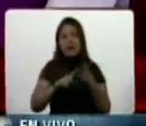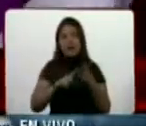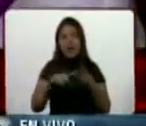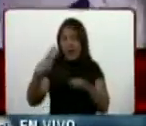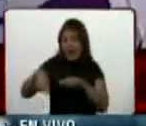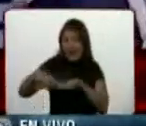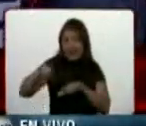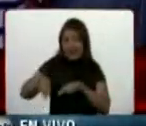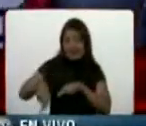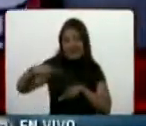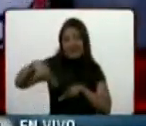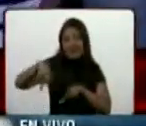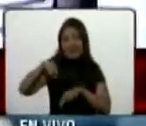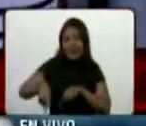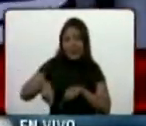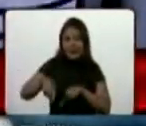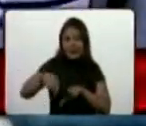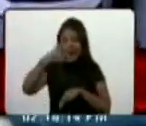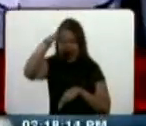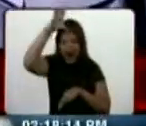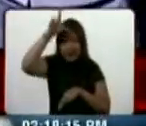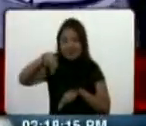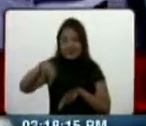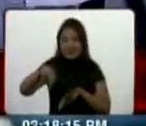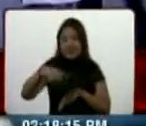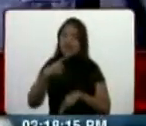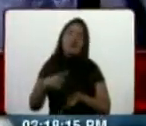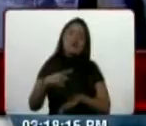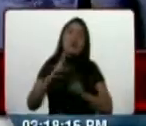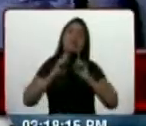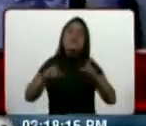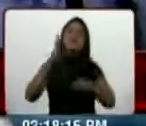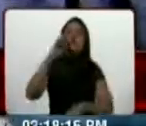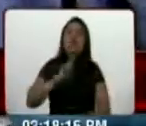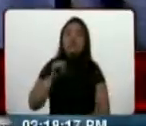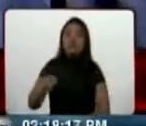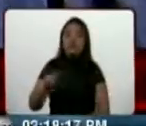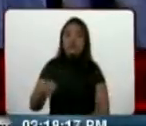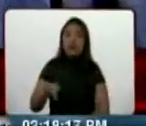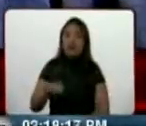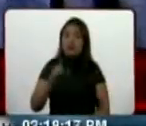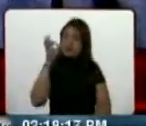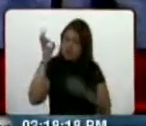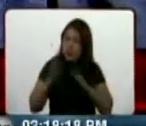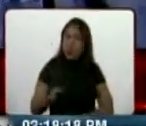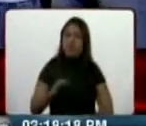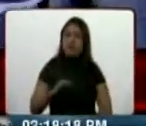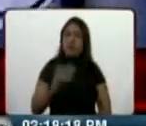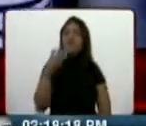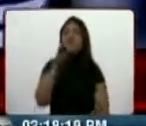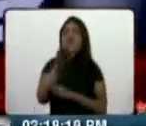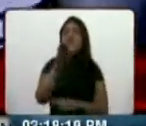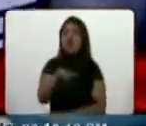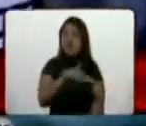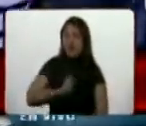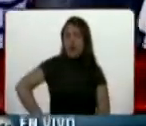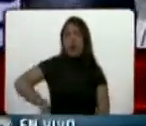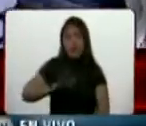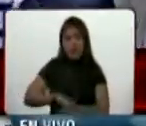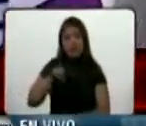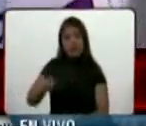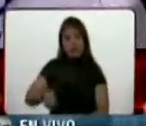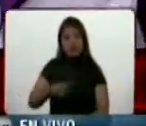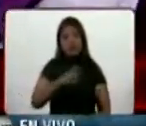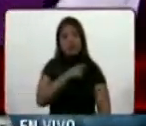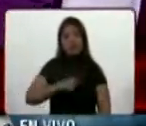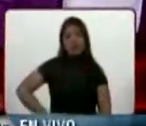tendrá, cuando yo dije en la Avenida Bolívar que el gallito tendrá su banda, cuando le toque, porque le va a tocar, el gallito hizo